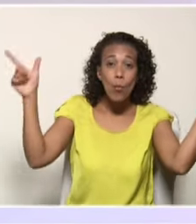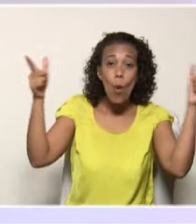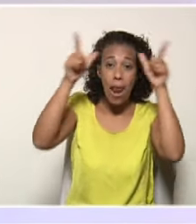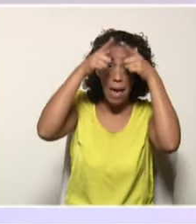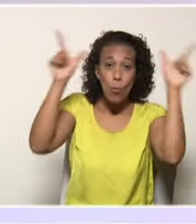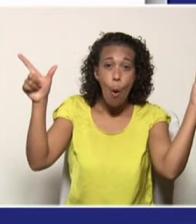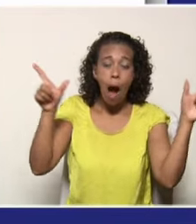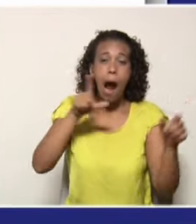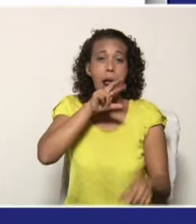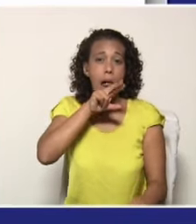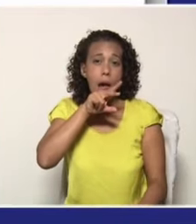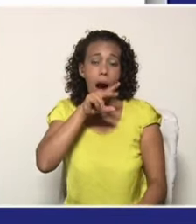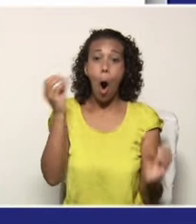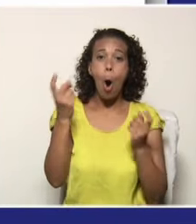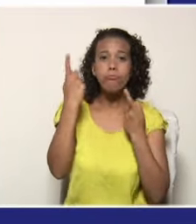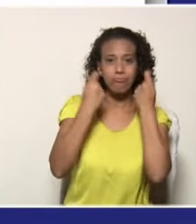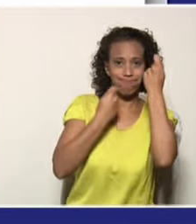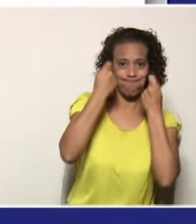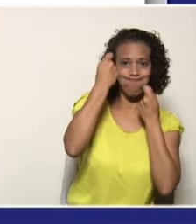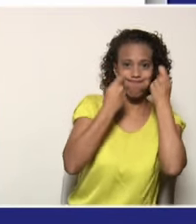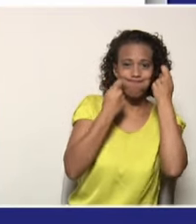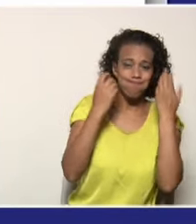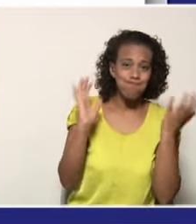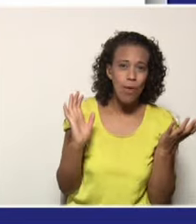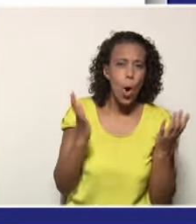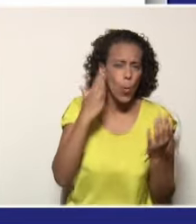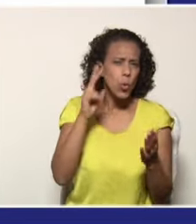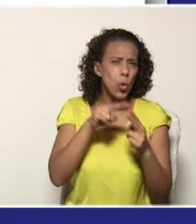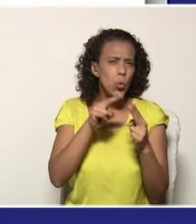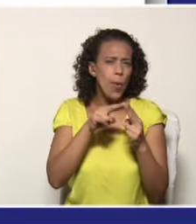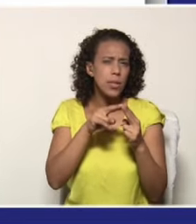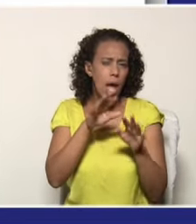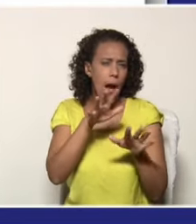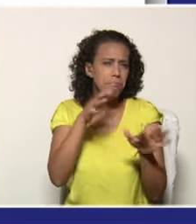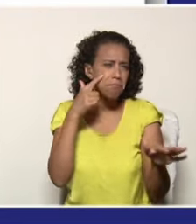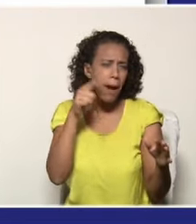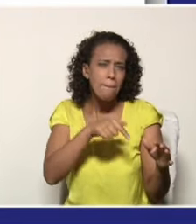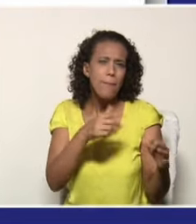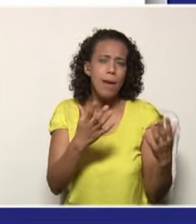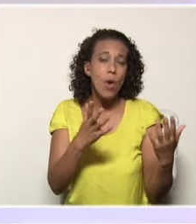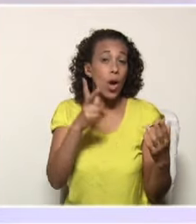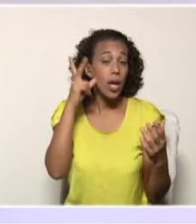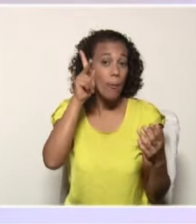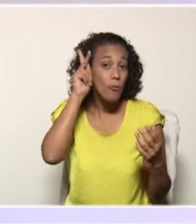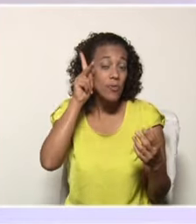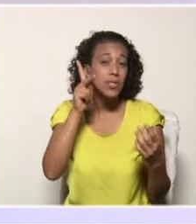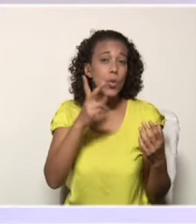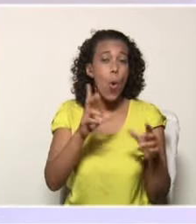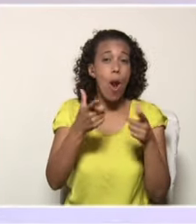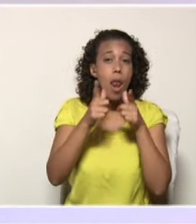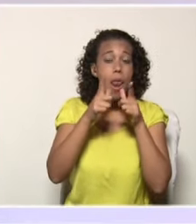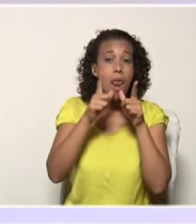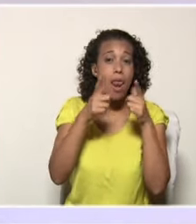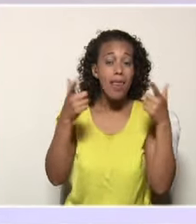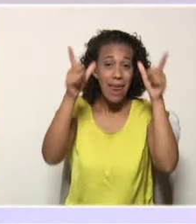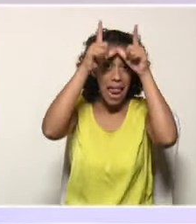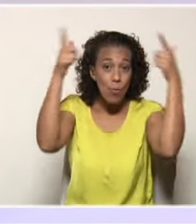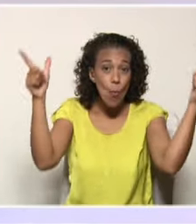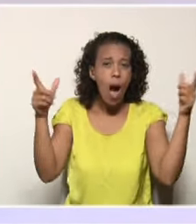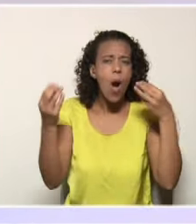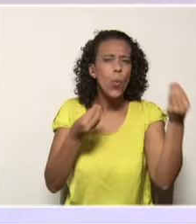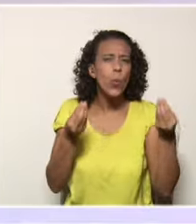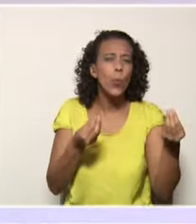que ciertamente están los elementos que comúnmente conocemos y que hoy el docente del área de formación hizo referencia,